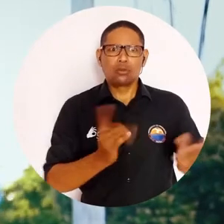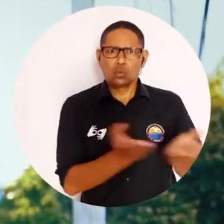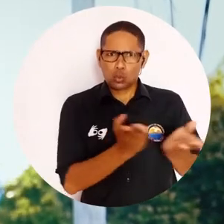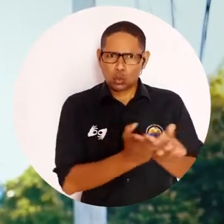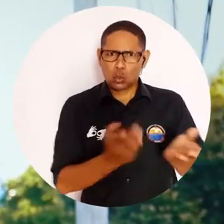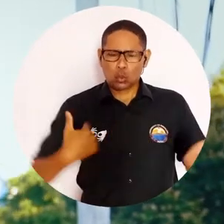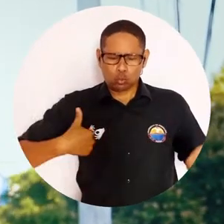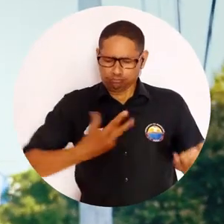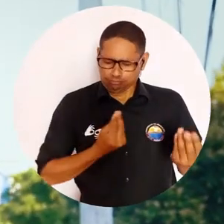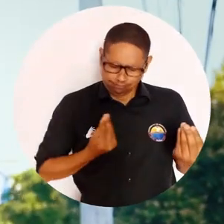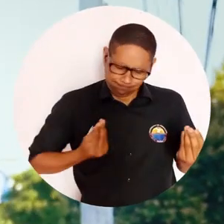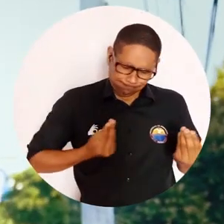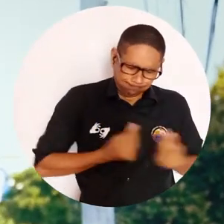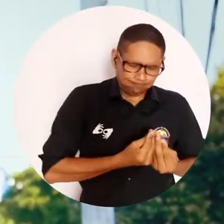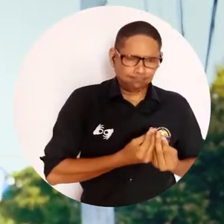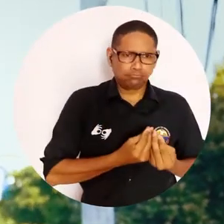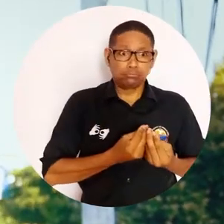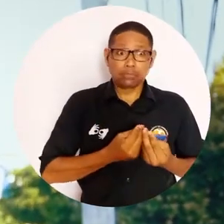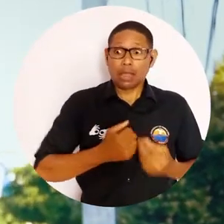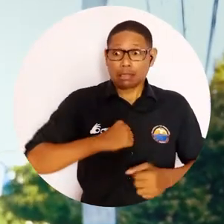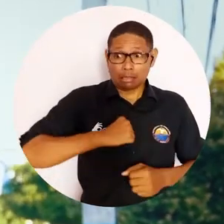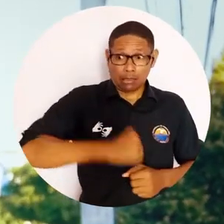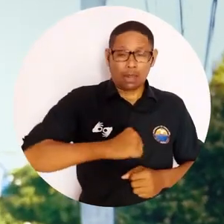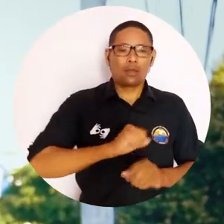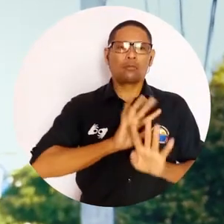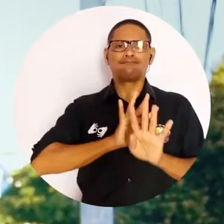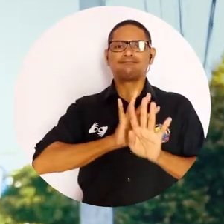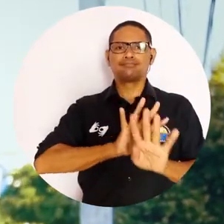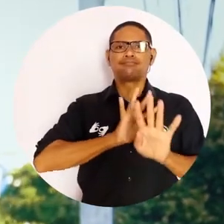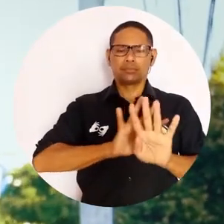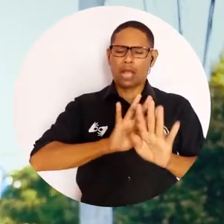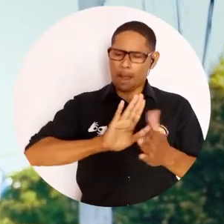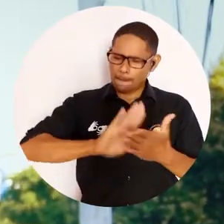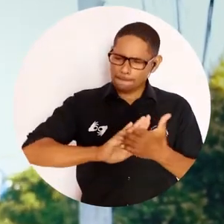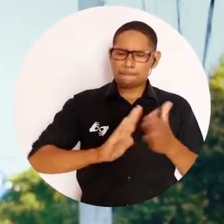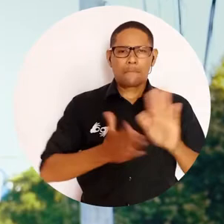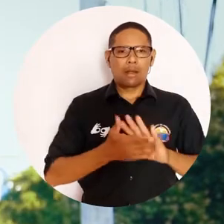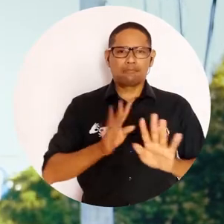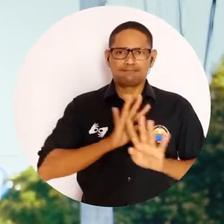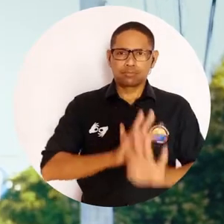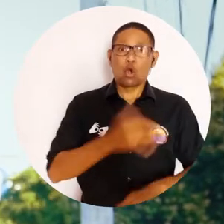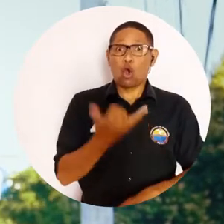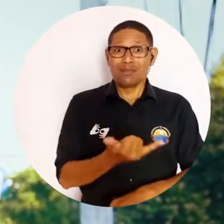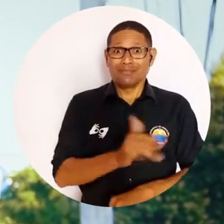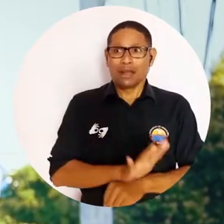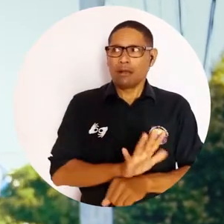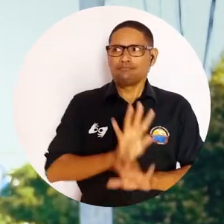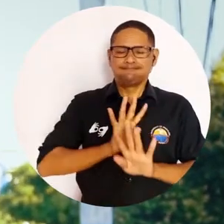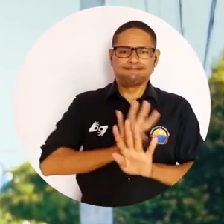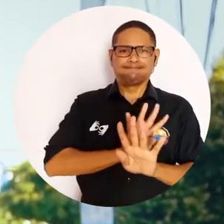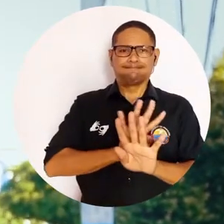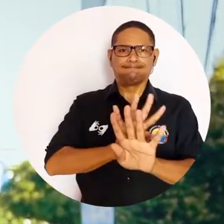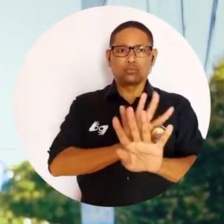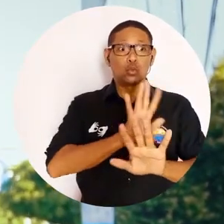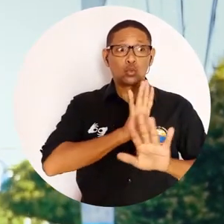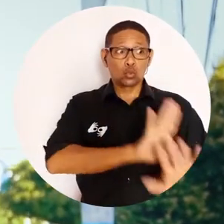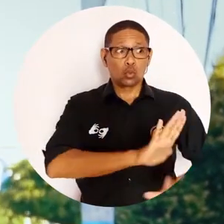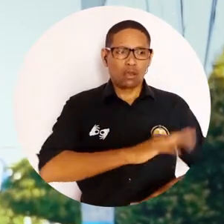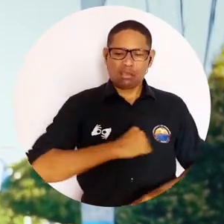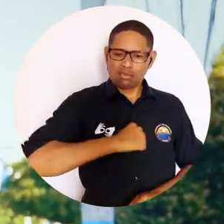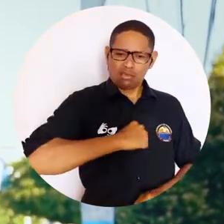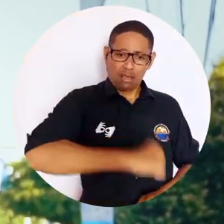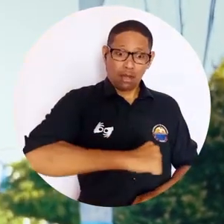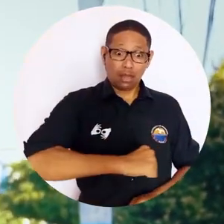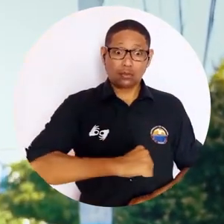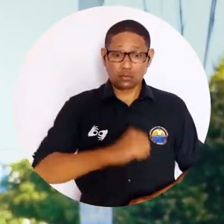marco de su derecho constitucional fundamental a la protesta y a la marcha pacífica que están desarrollando en la tarde de hoy